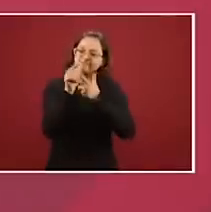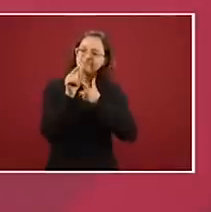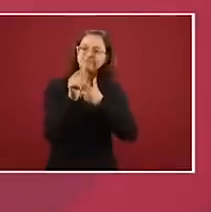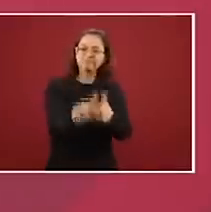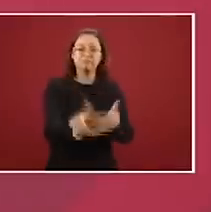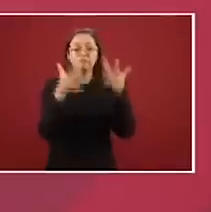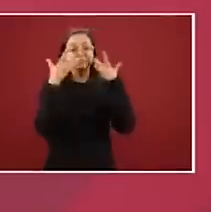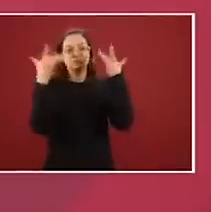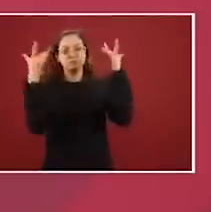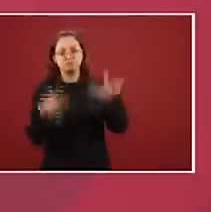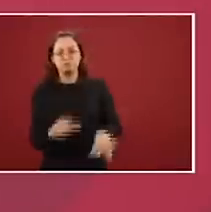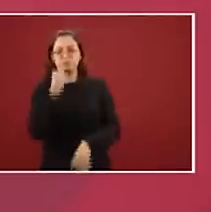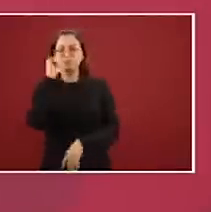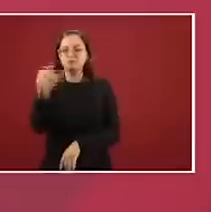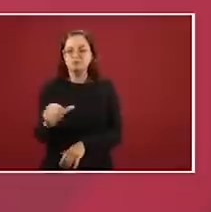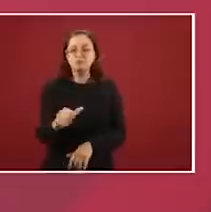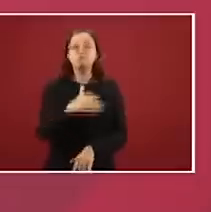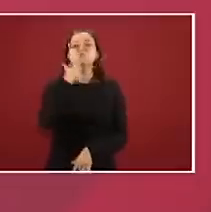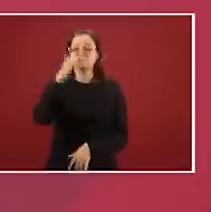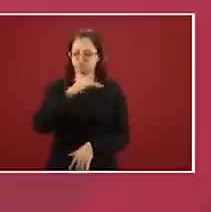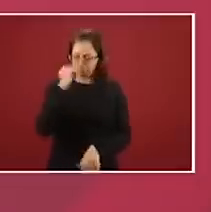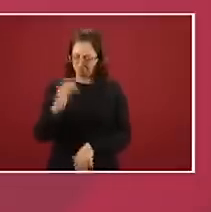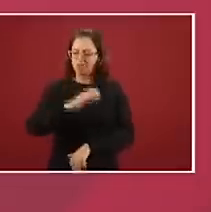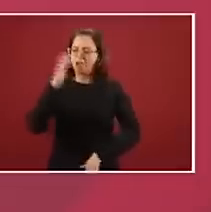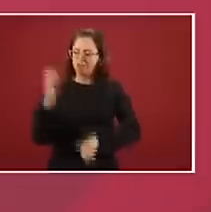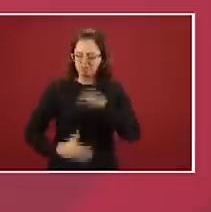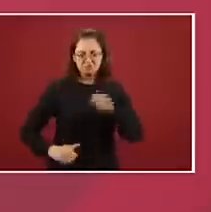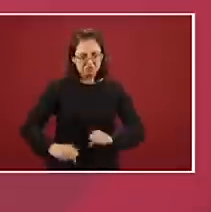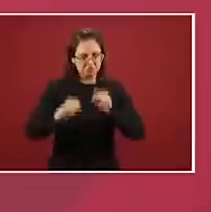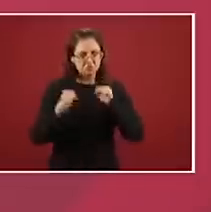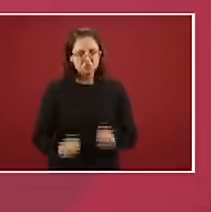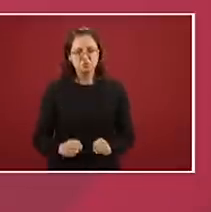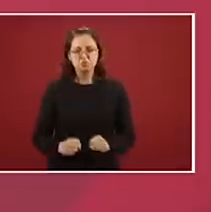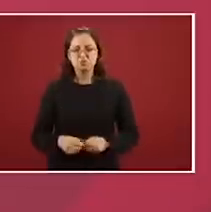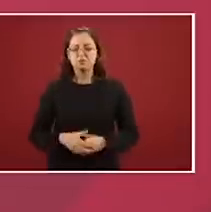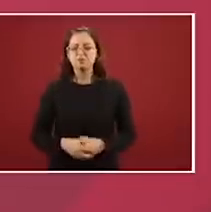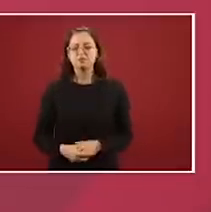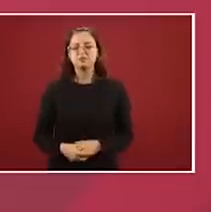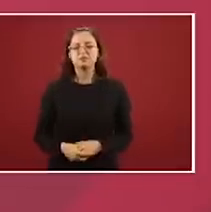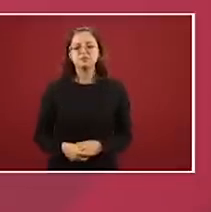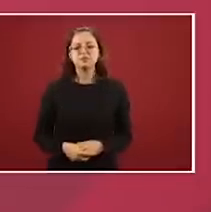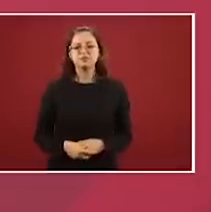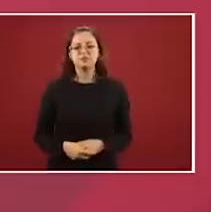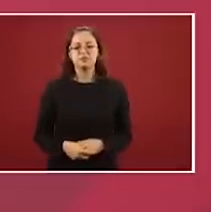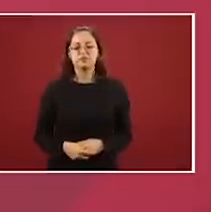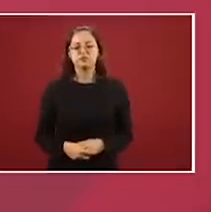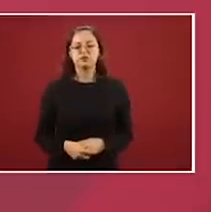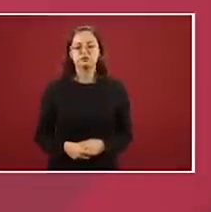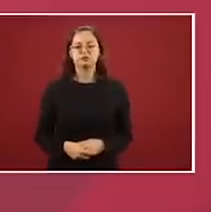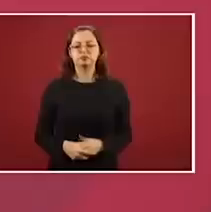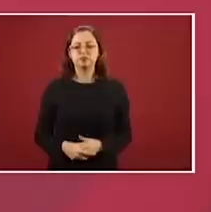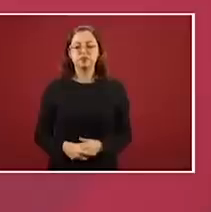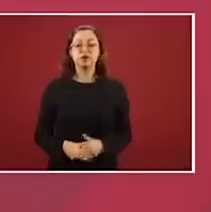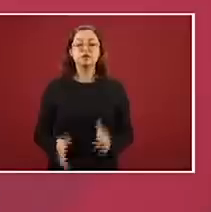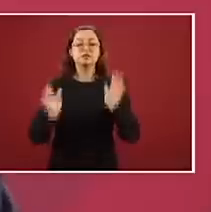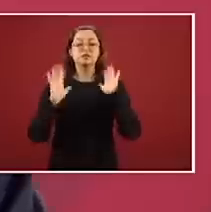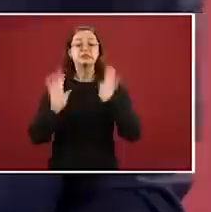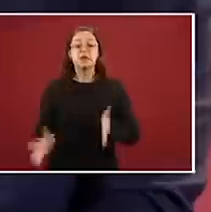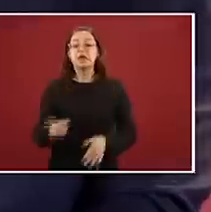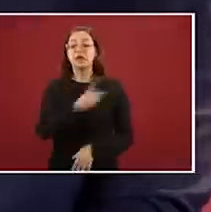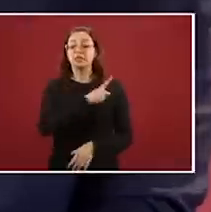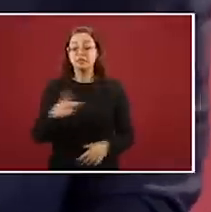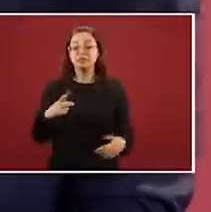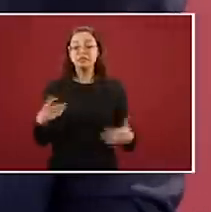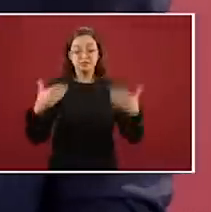Se acaba la corrupción porque se acaba la corrupción. ¿Sí? O sea, ya que se entienda, nos va a llevar